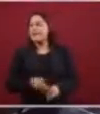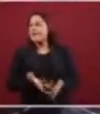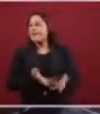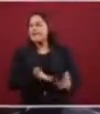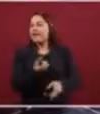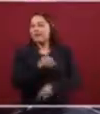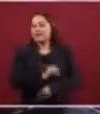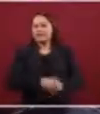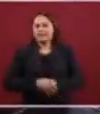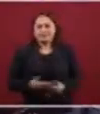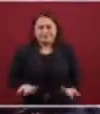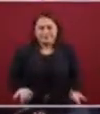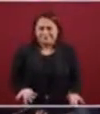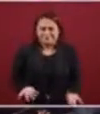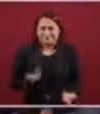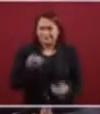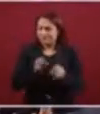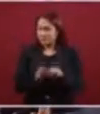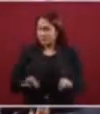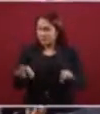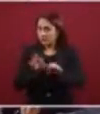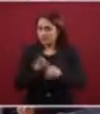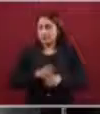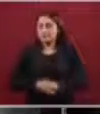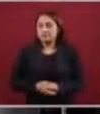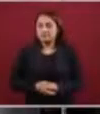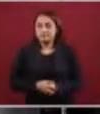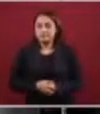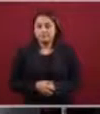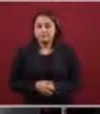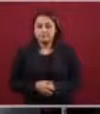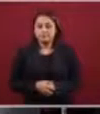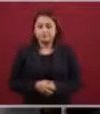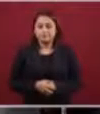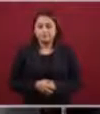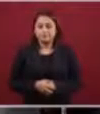supuesto, es muy importante, ¿no? Sí.